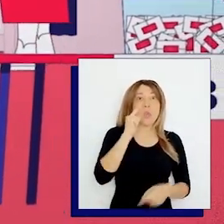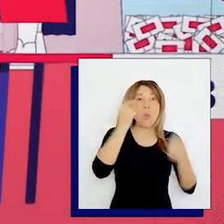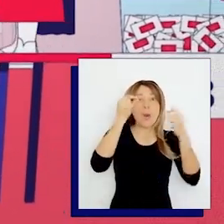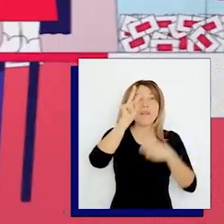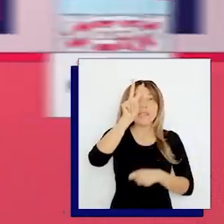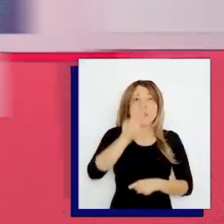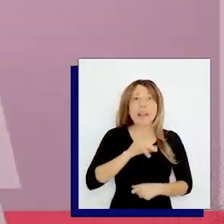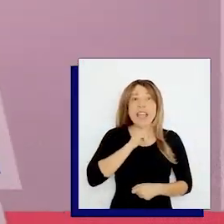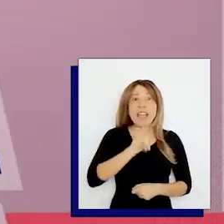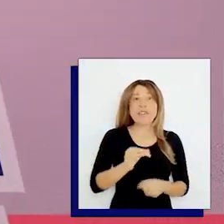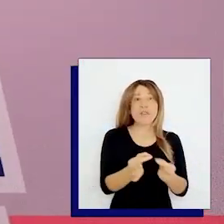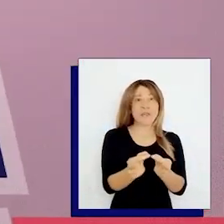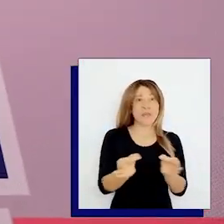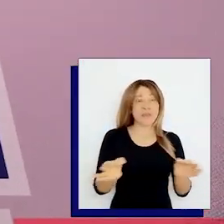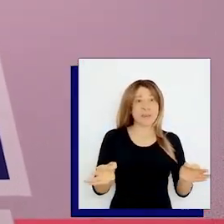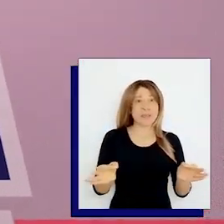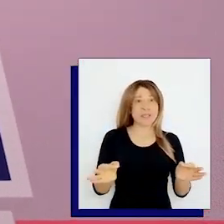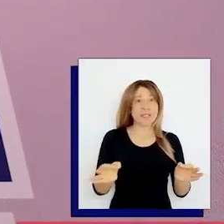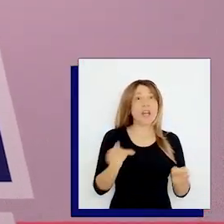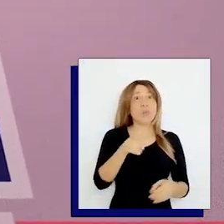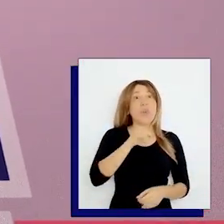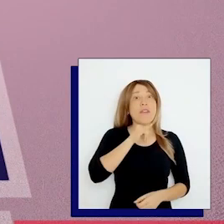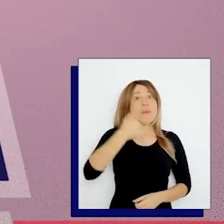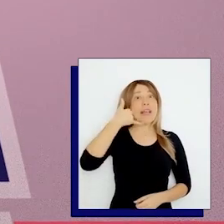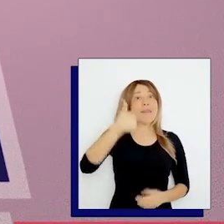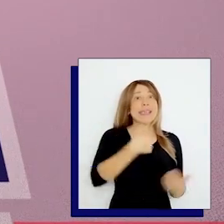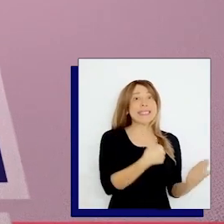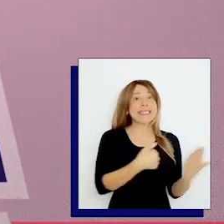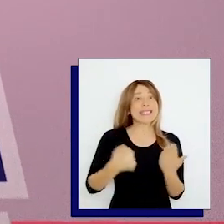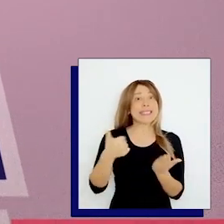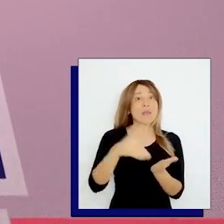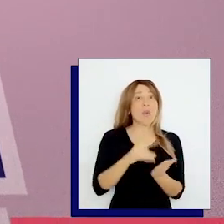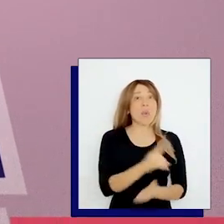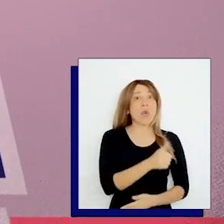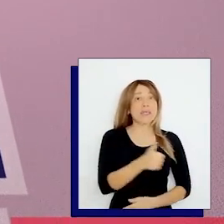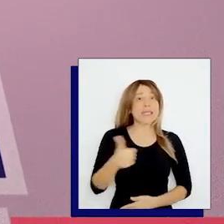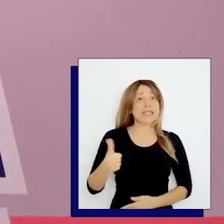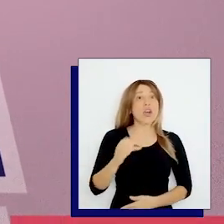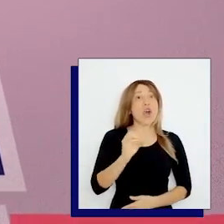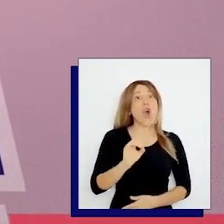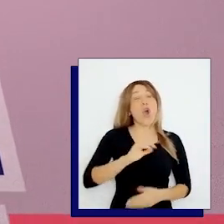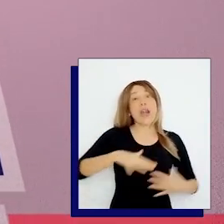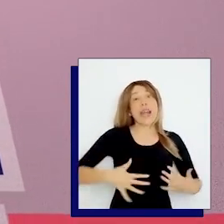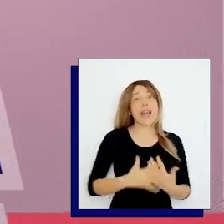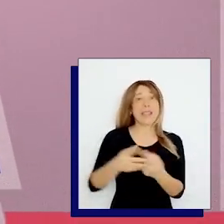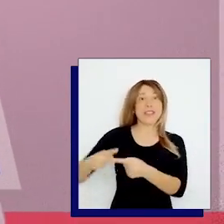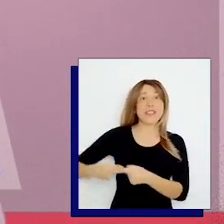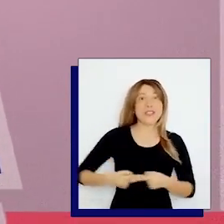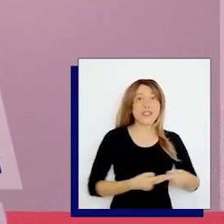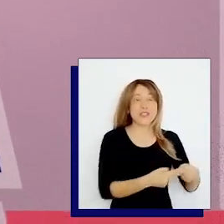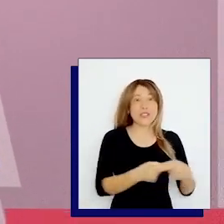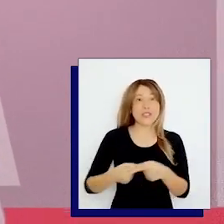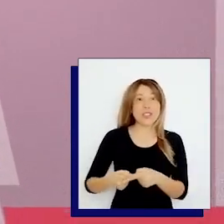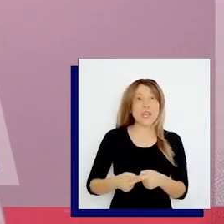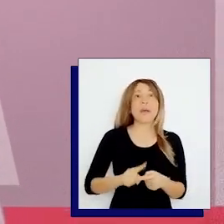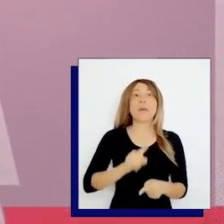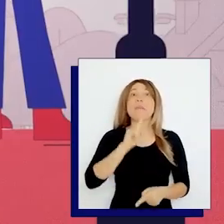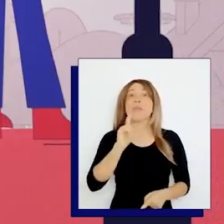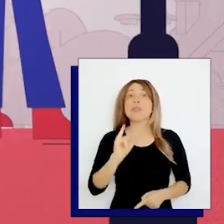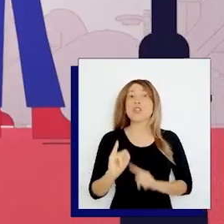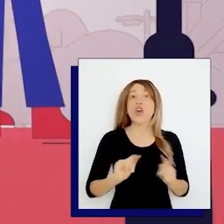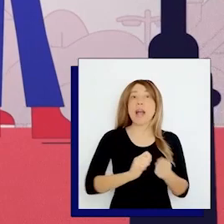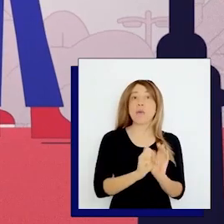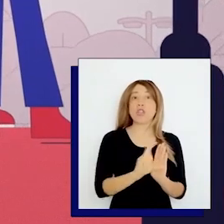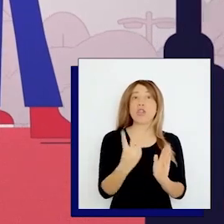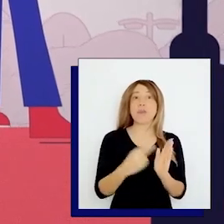Revisa tus datos electorales en CERVEL.cl e infórmate llamando al 600-6000-166 o en nuestras redes sociales verificadas.